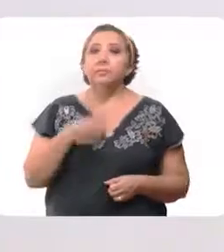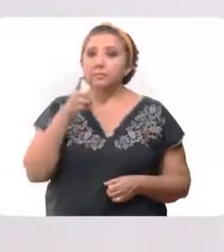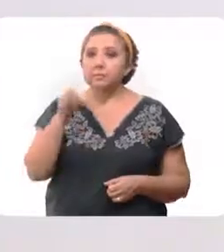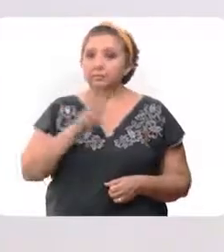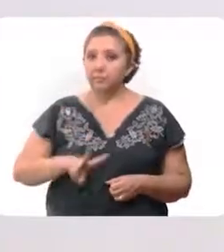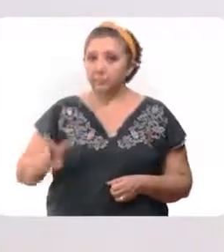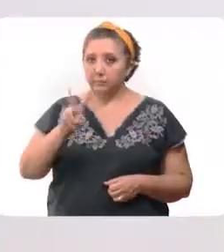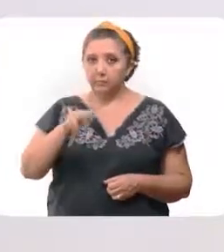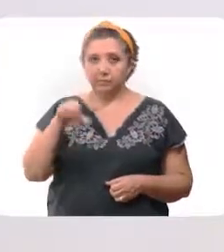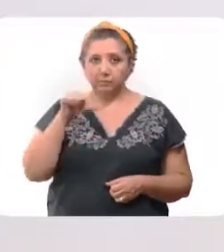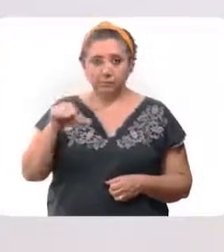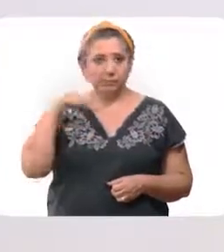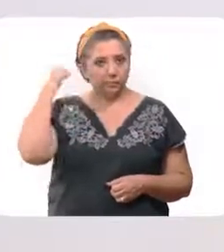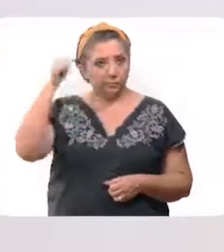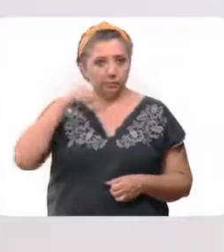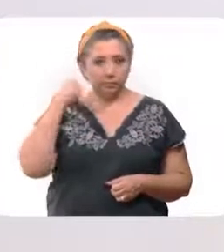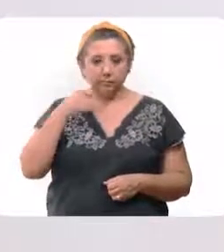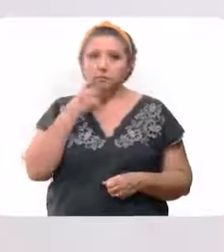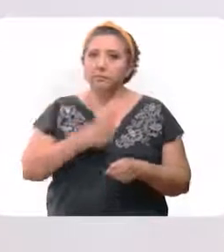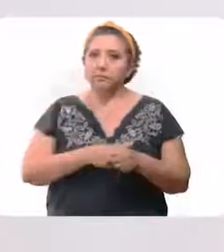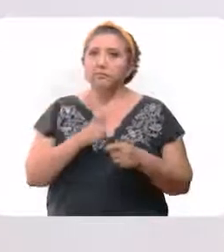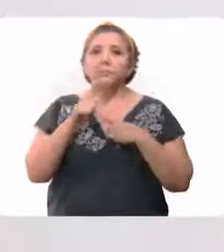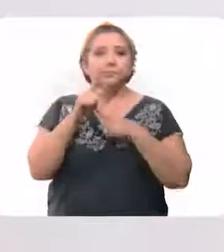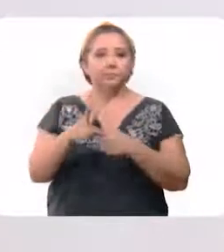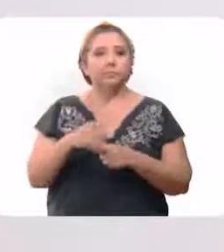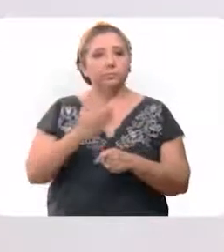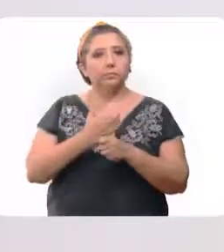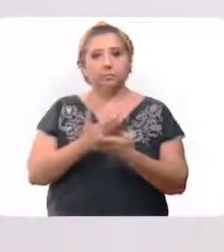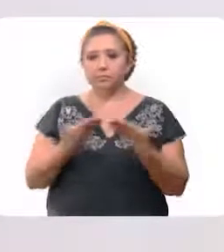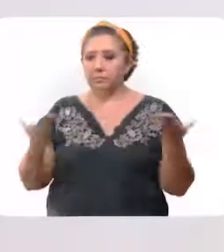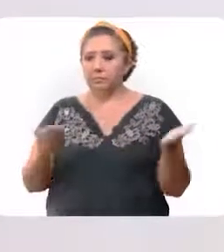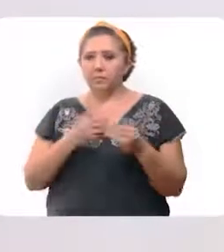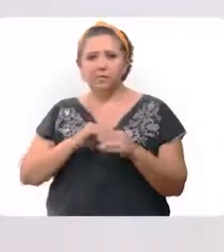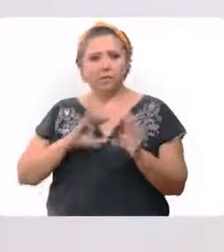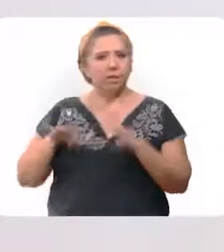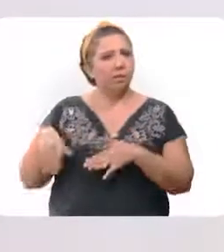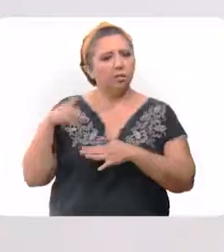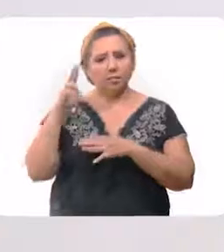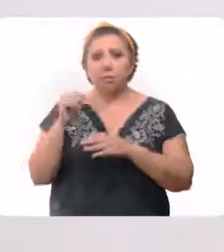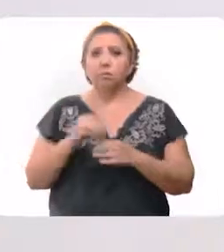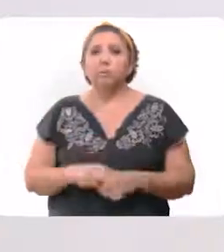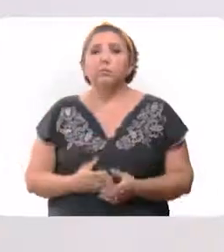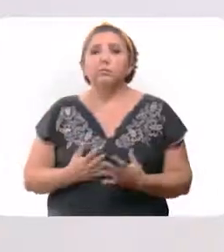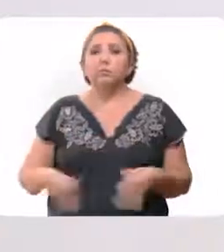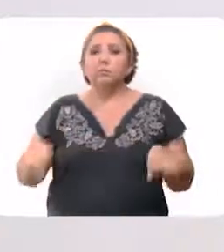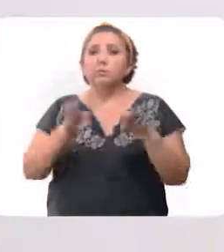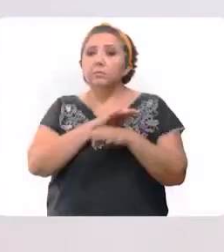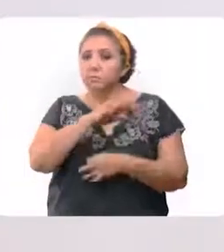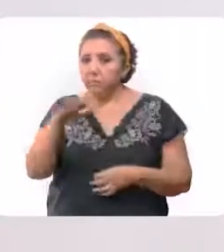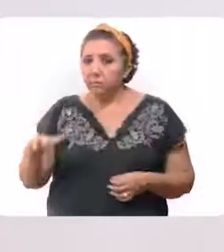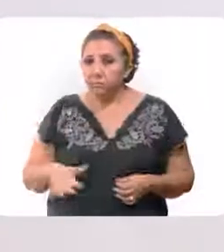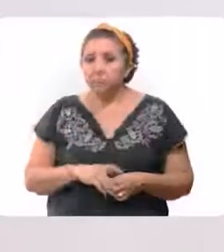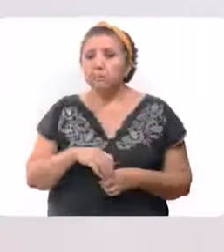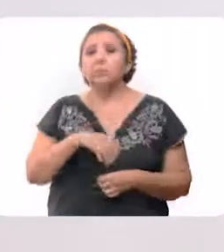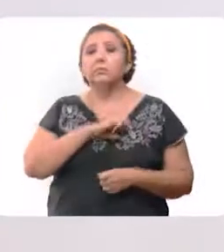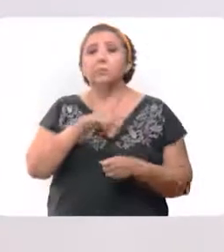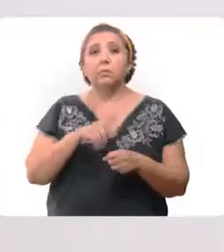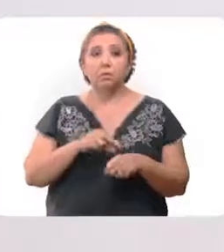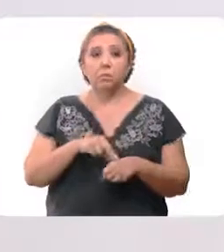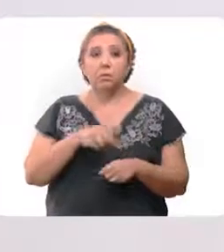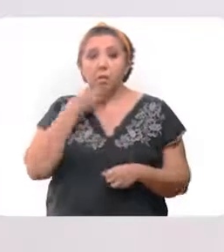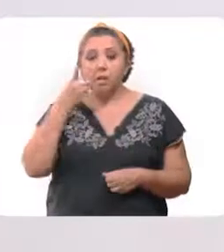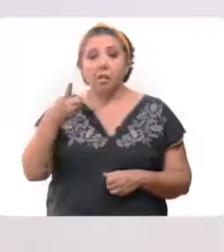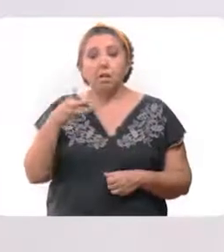de este viernes 16 de abril. La pandemia sigue y no es momento de bajar la guardia. Es muy importante que todos, en especial los